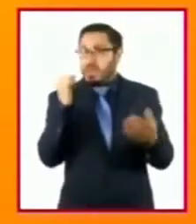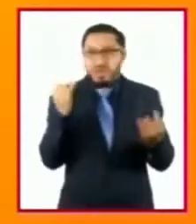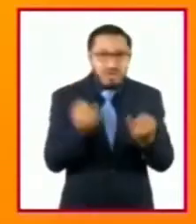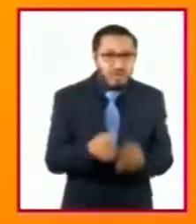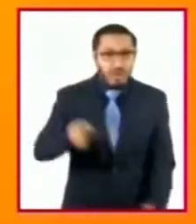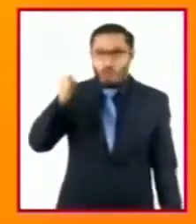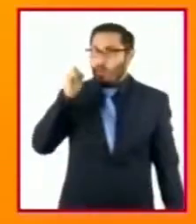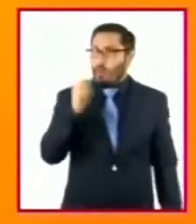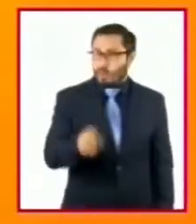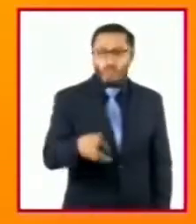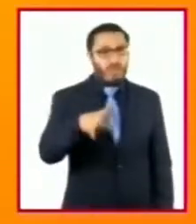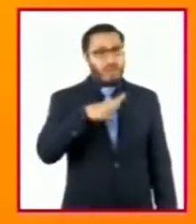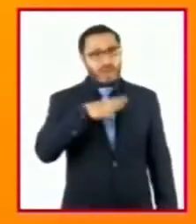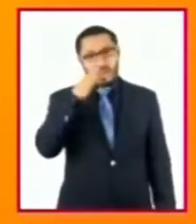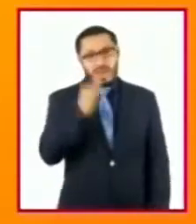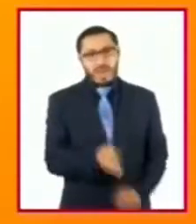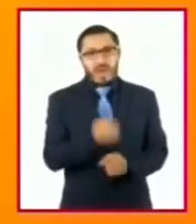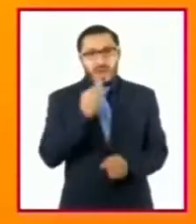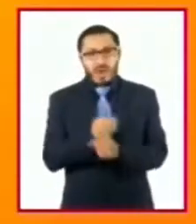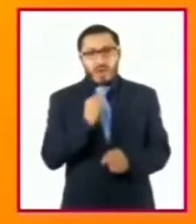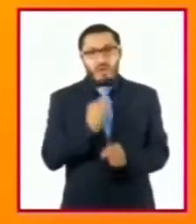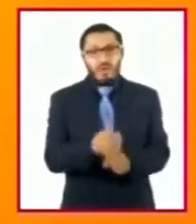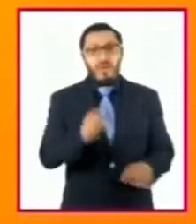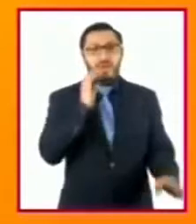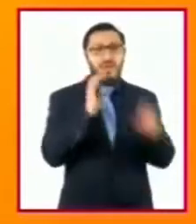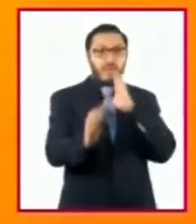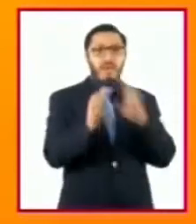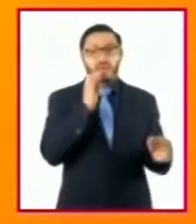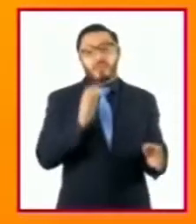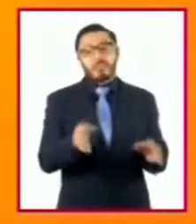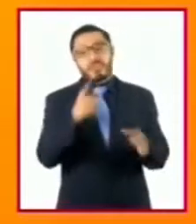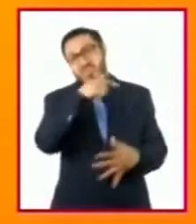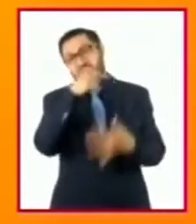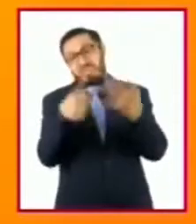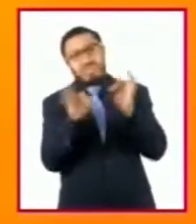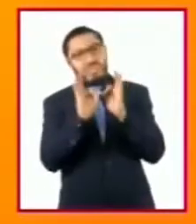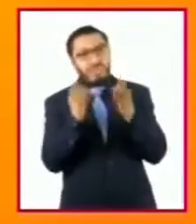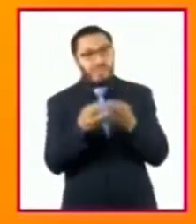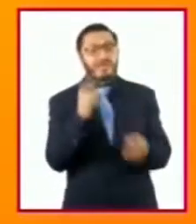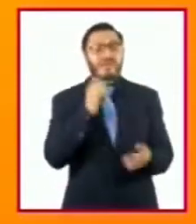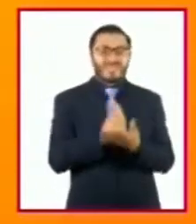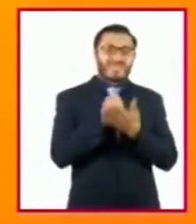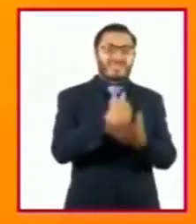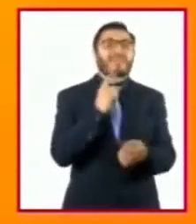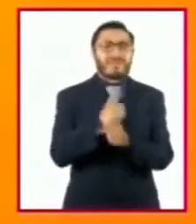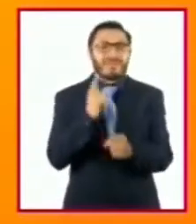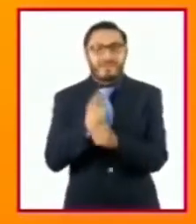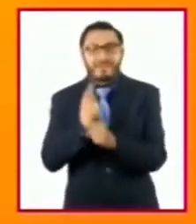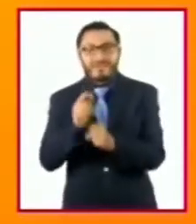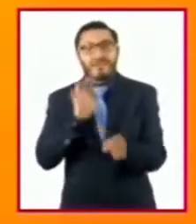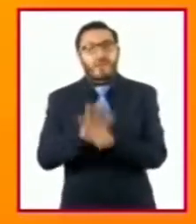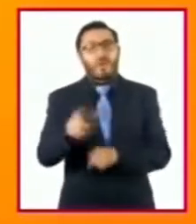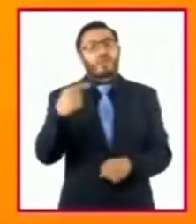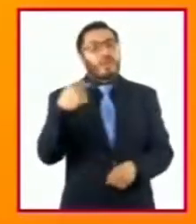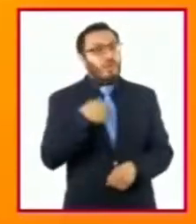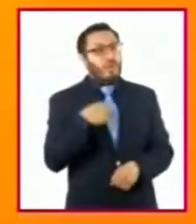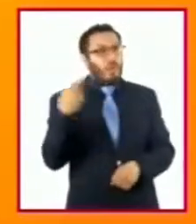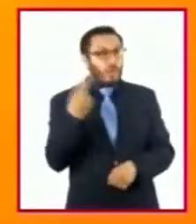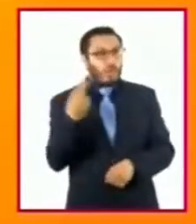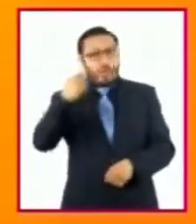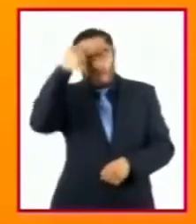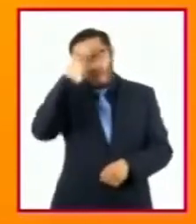en donde los medios nos pueden ayudar a identificar qué es lo que yo puedo necesitar